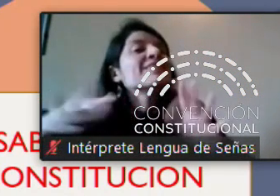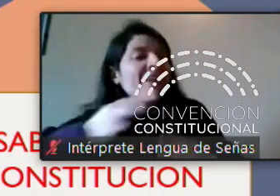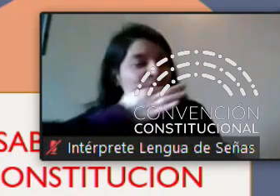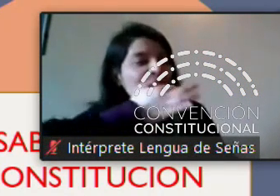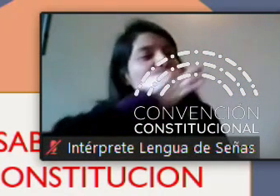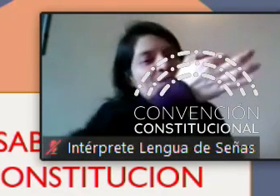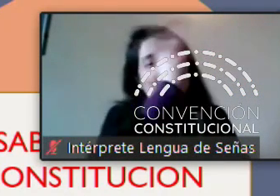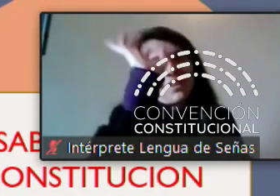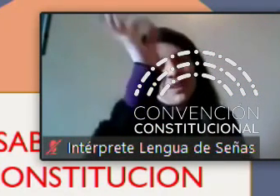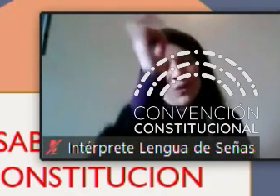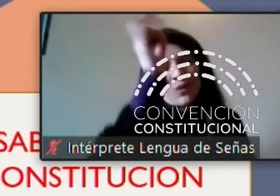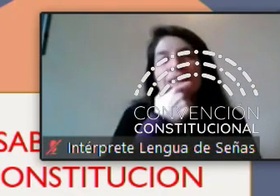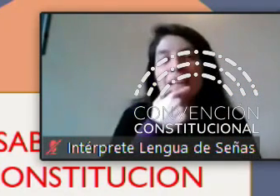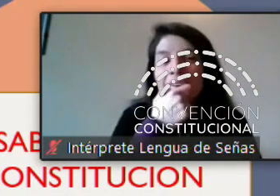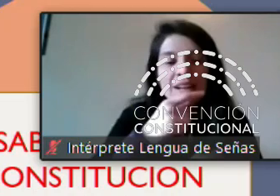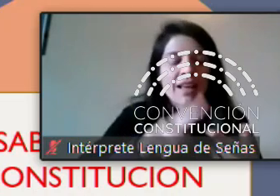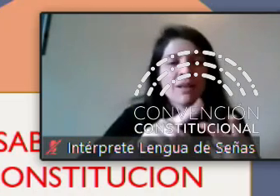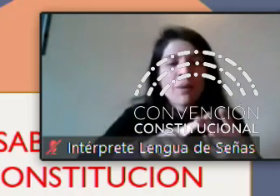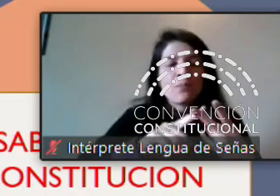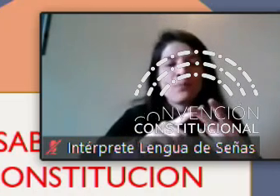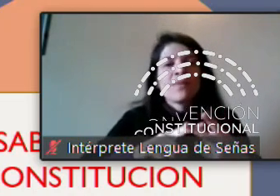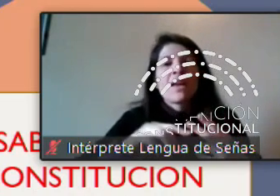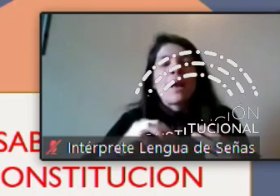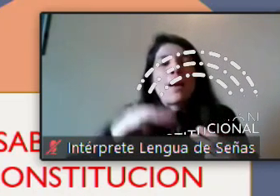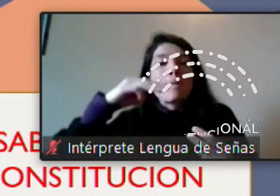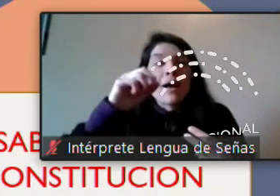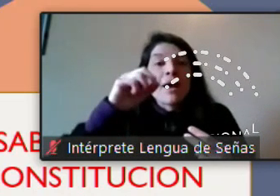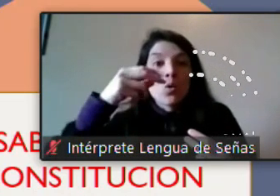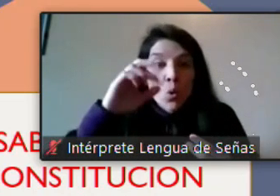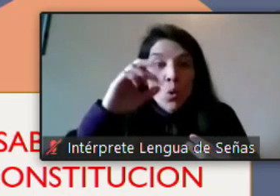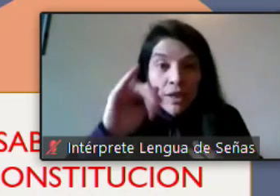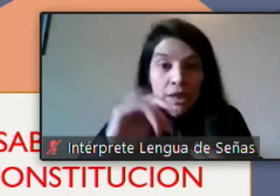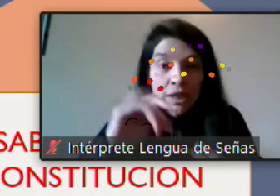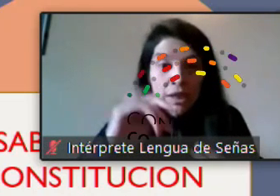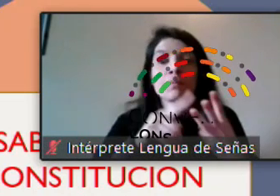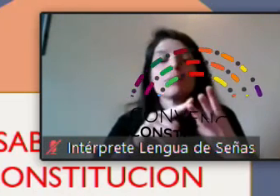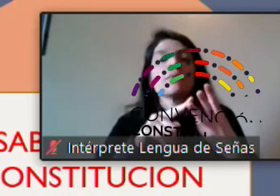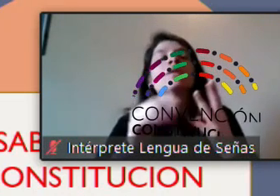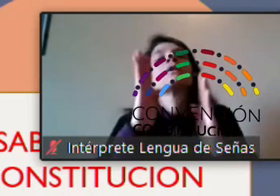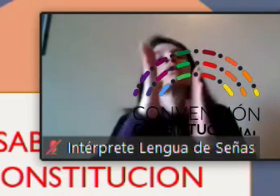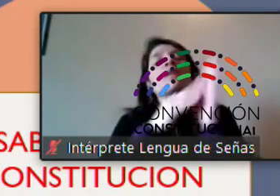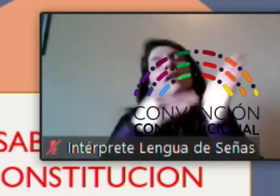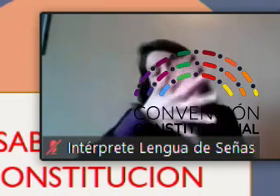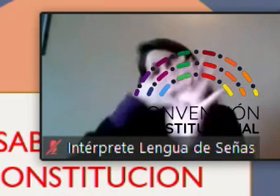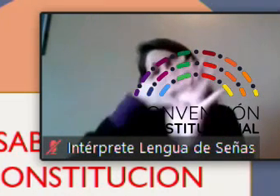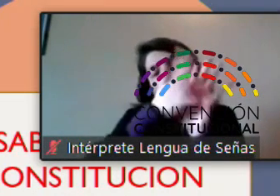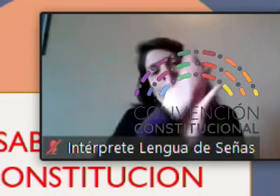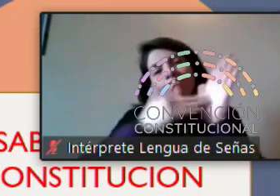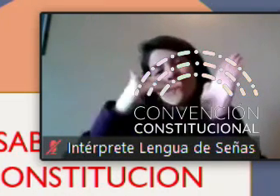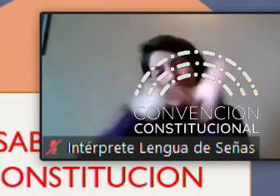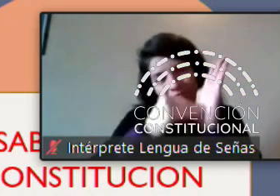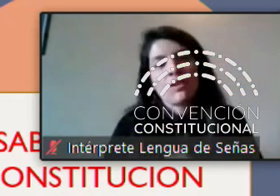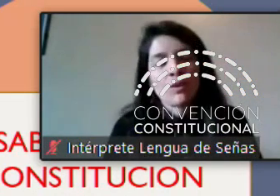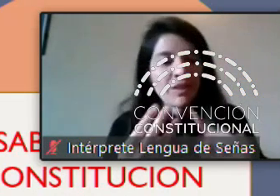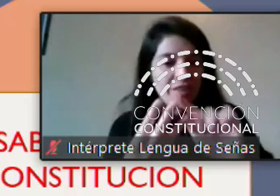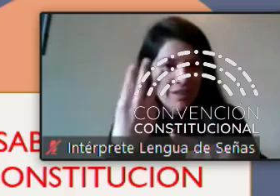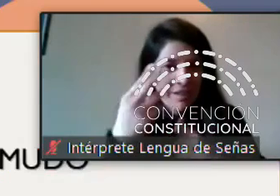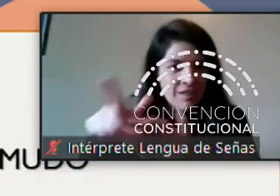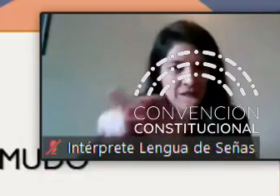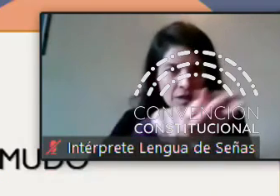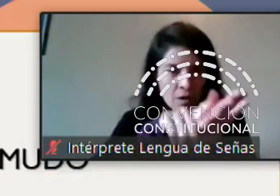El inglés, el maorí y la lengua de señas, lengua de signos neozelandesa. Ahora